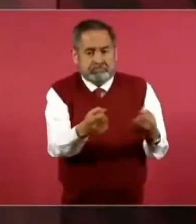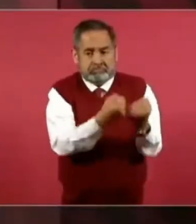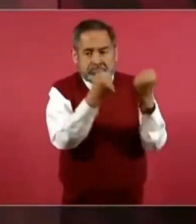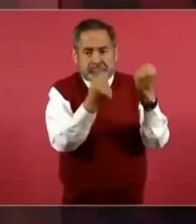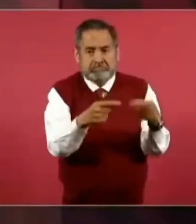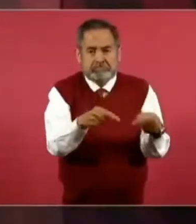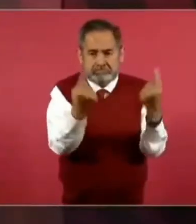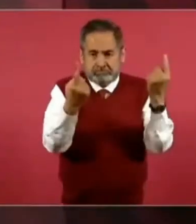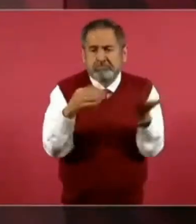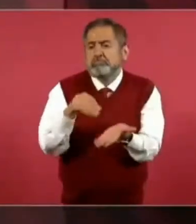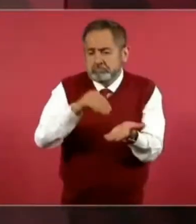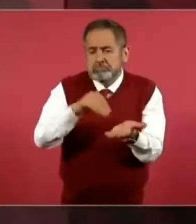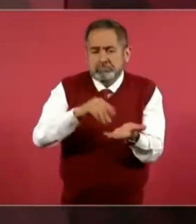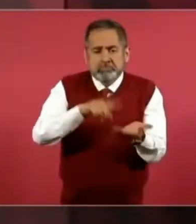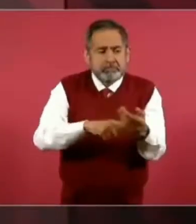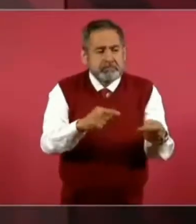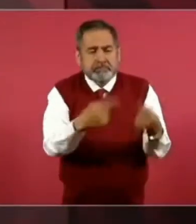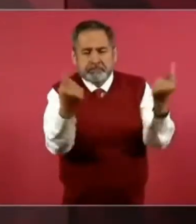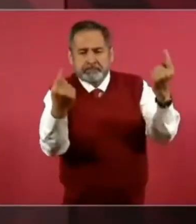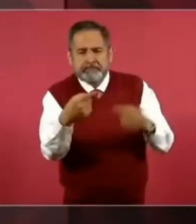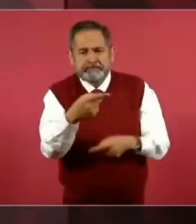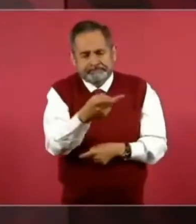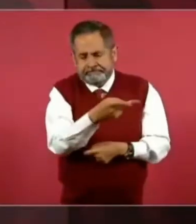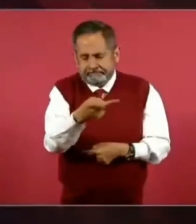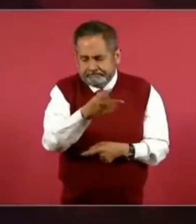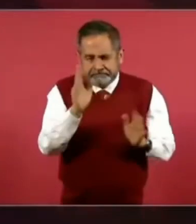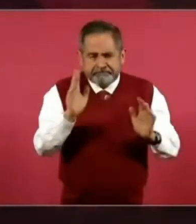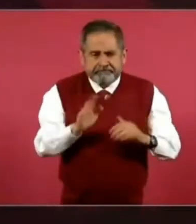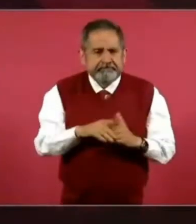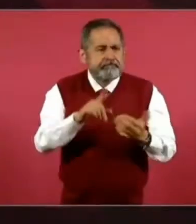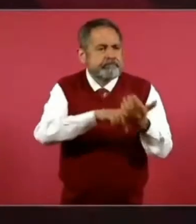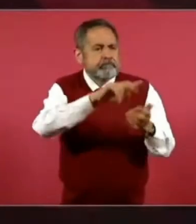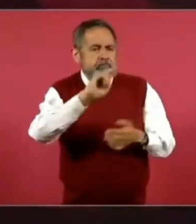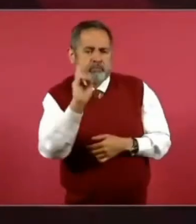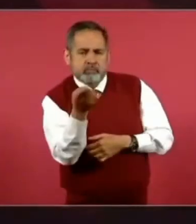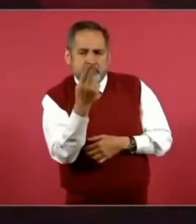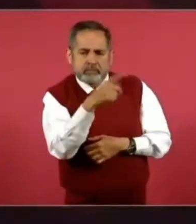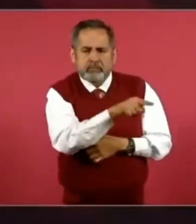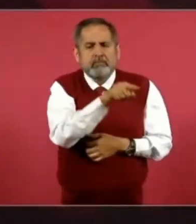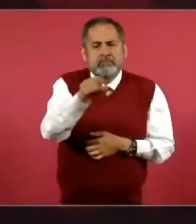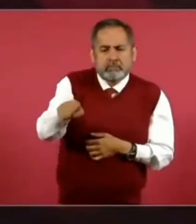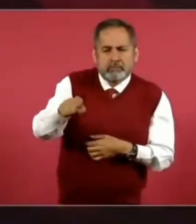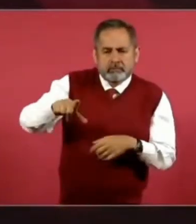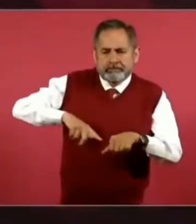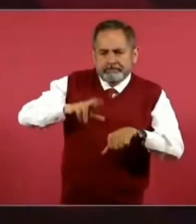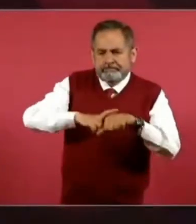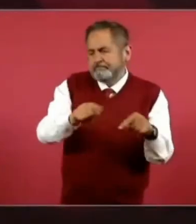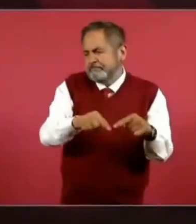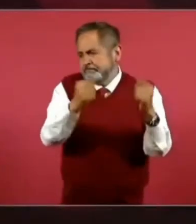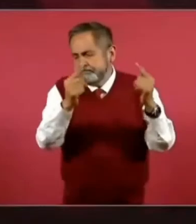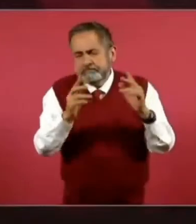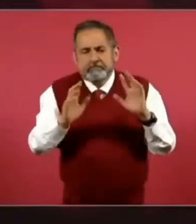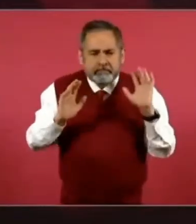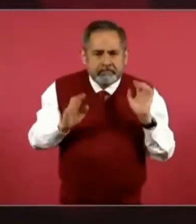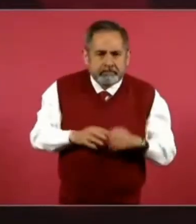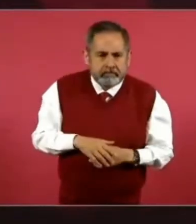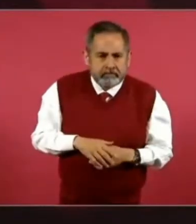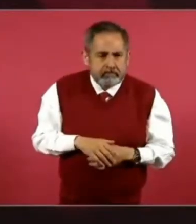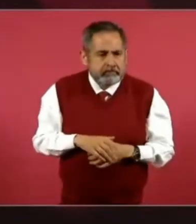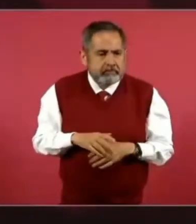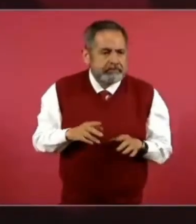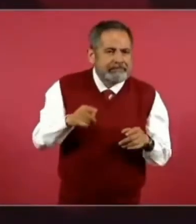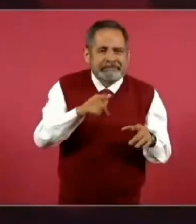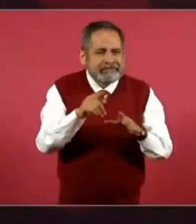controversia, hay, en el caso de la universidad. Entonces, conviene que se